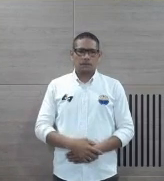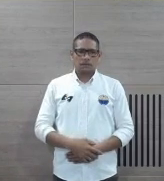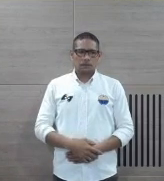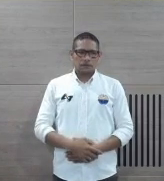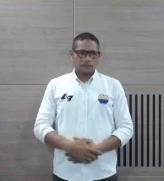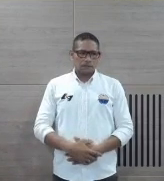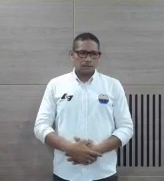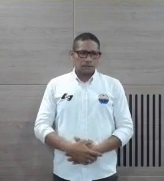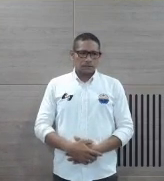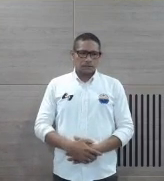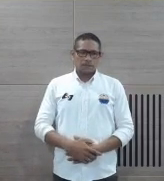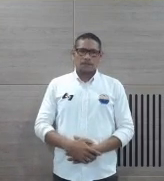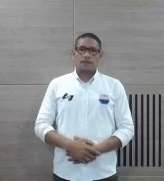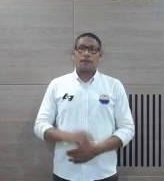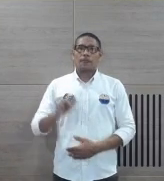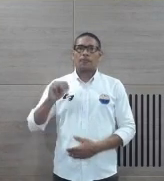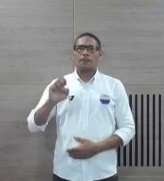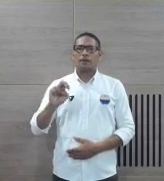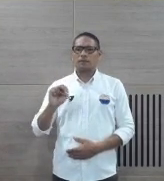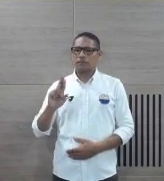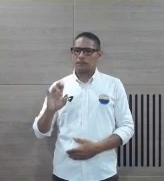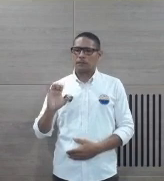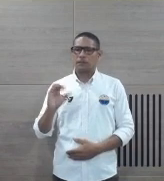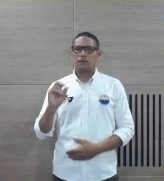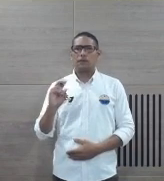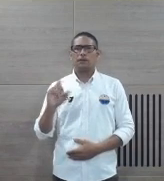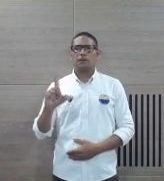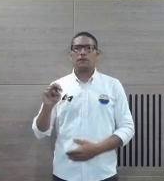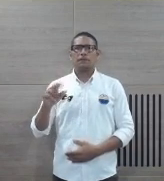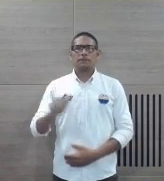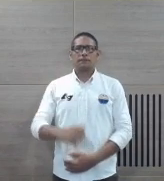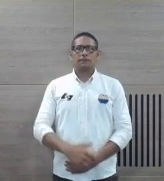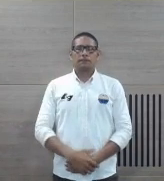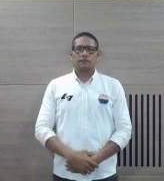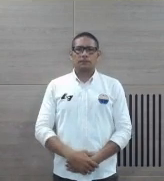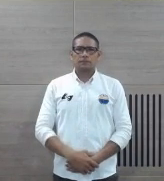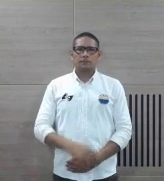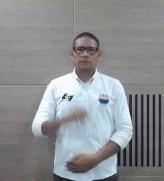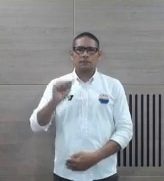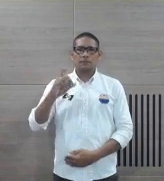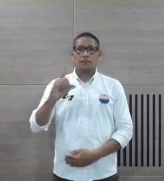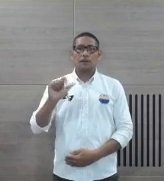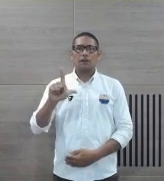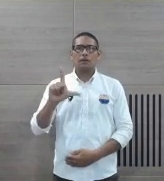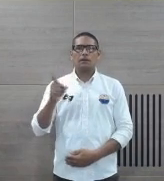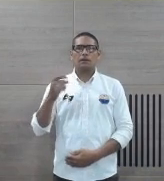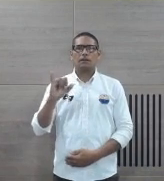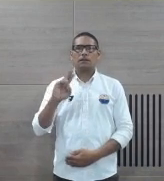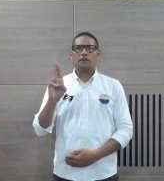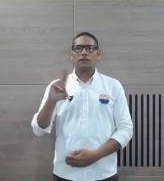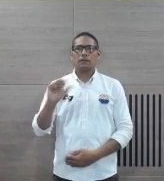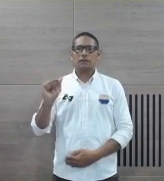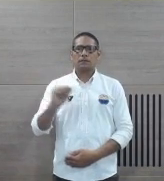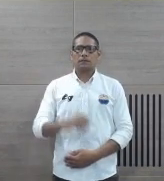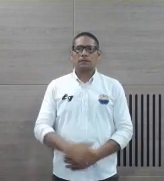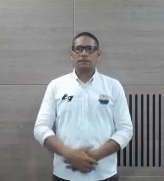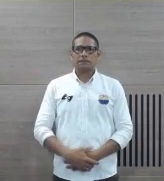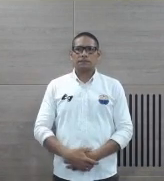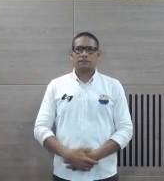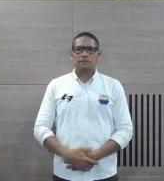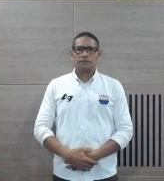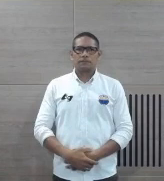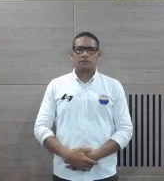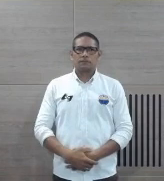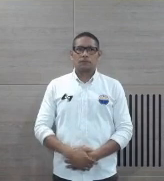Guerrero Núñez. Adalgisa Paola Muñoz Camargo. Lorena Cristina Naranjo Ríos.